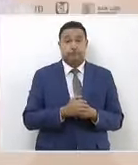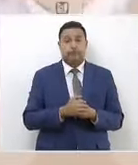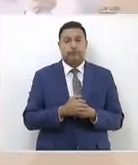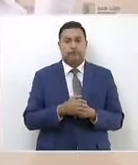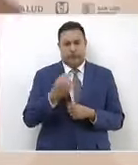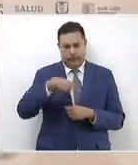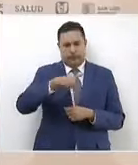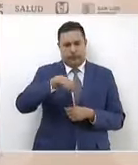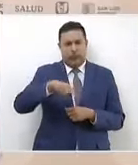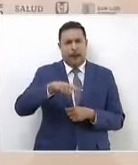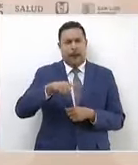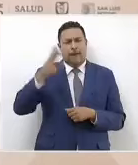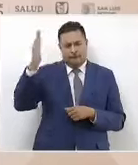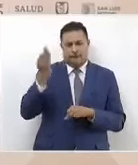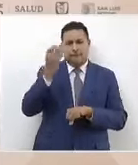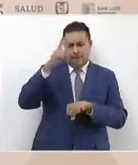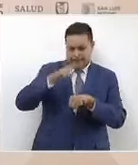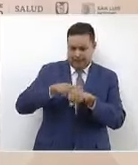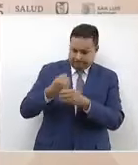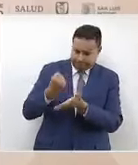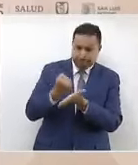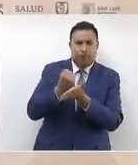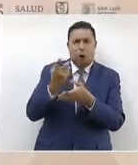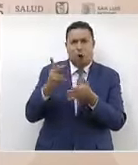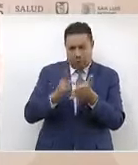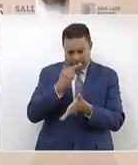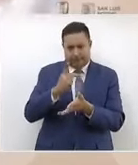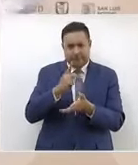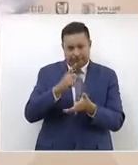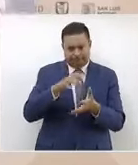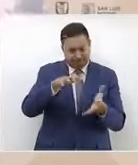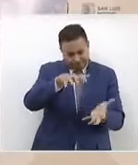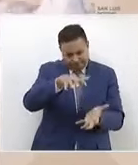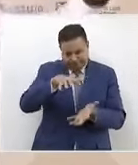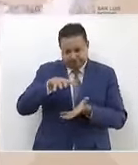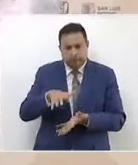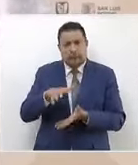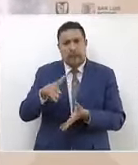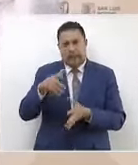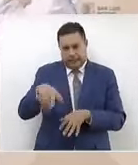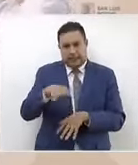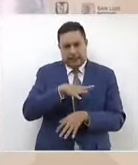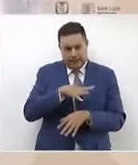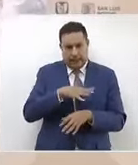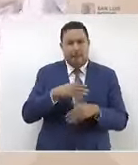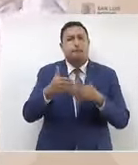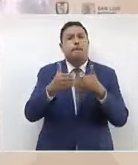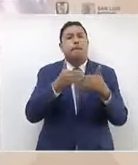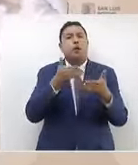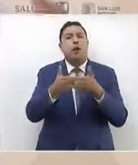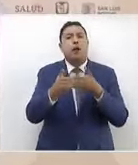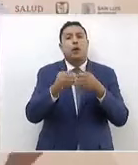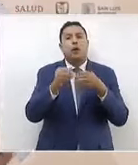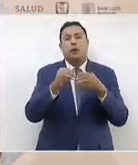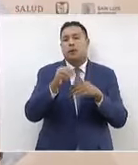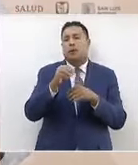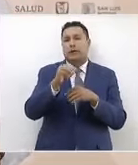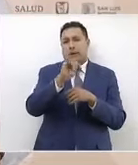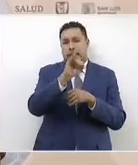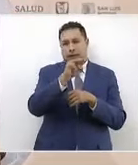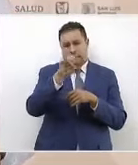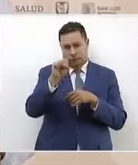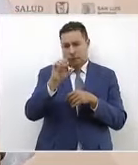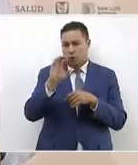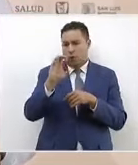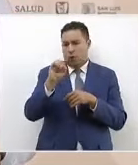dijimos, vamos a federalizar de nuevo y vamos a utilizar el modelo IMSS Coplamar, que